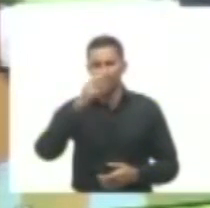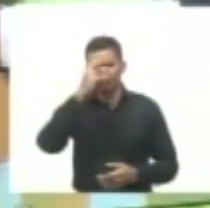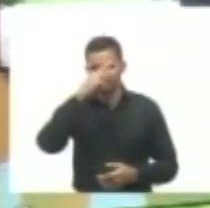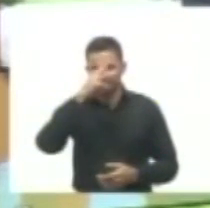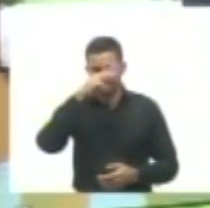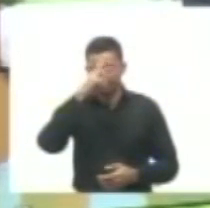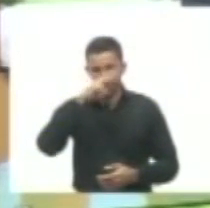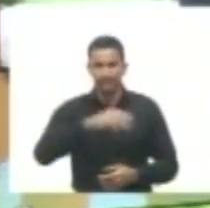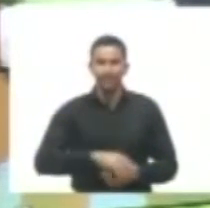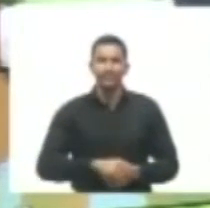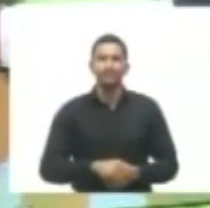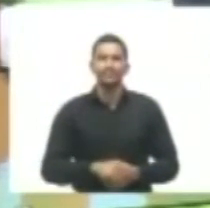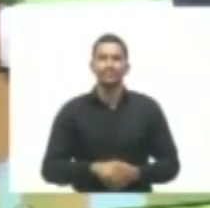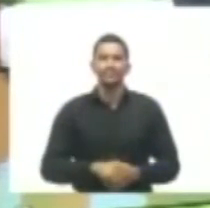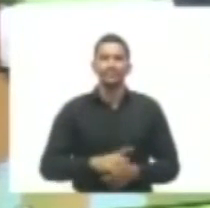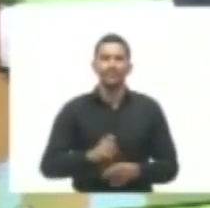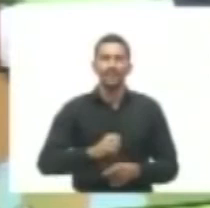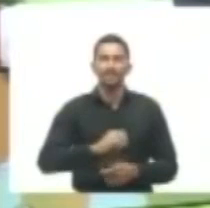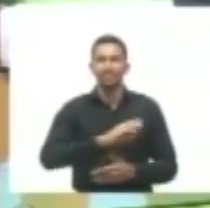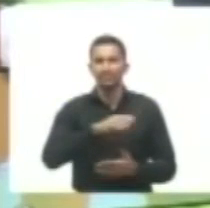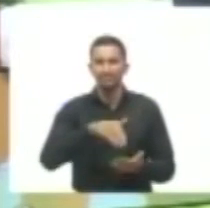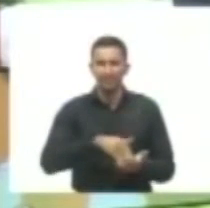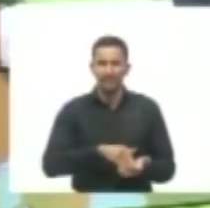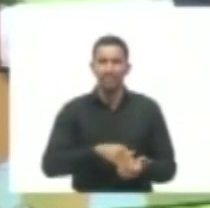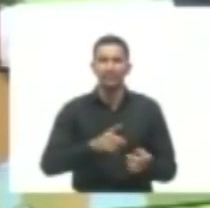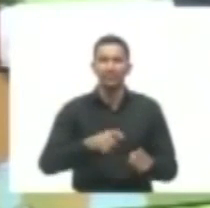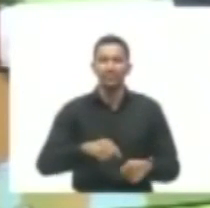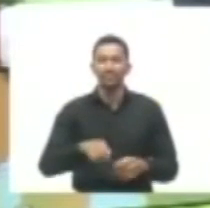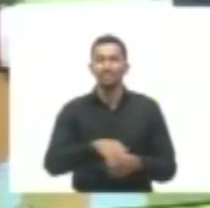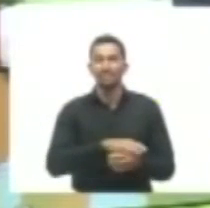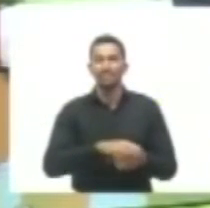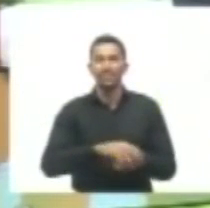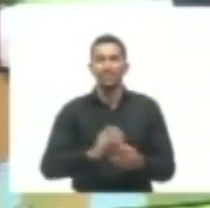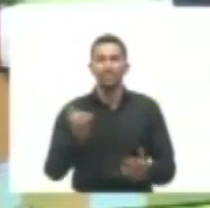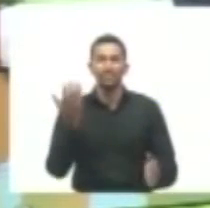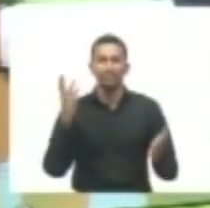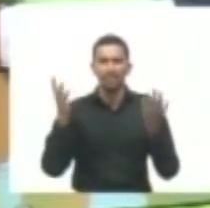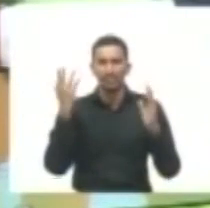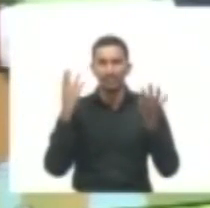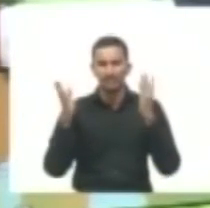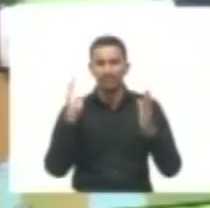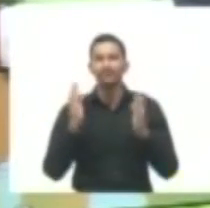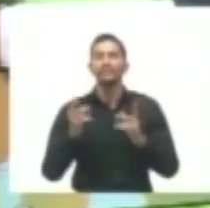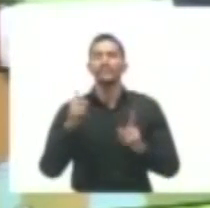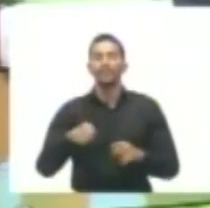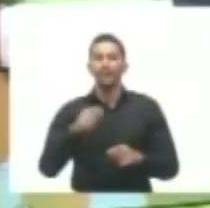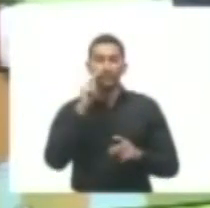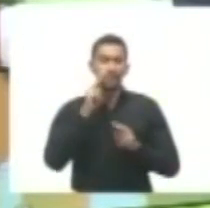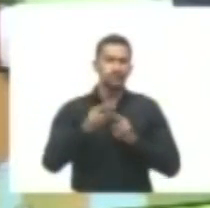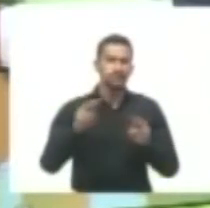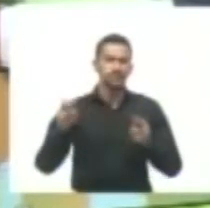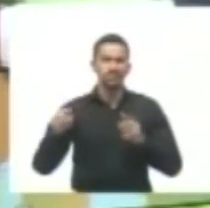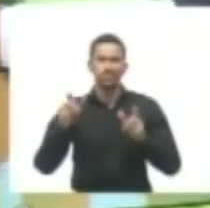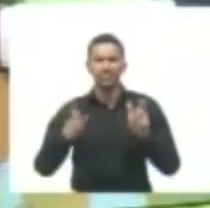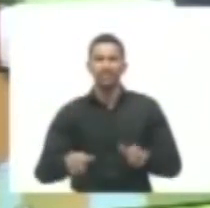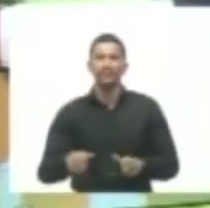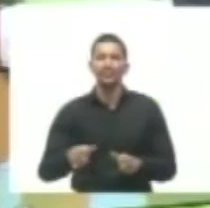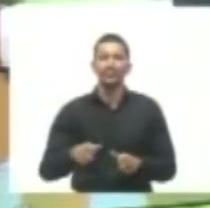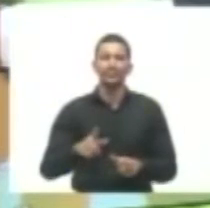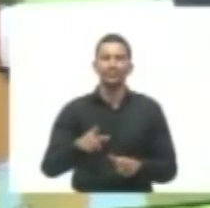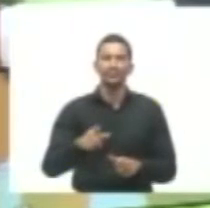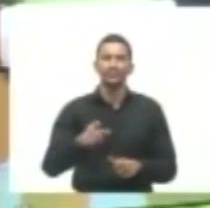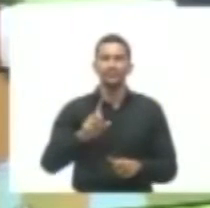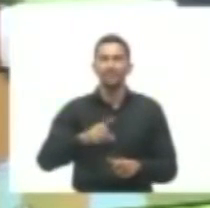Briceño desde el Gran Centro, Jader Parker desde Las Palmas, Gloria Botero, Miguel Hernández también está en sintonía, está Jairo Flores desde Sitio